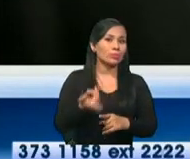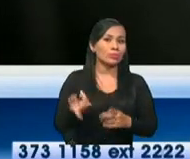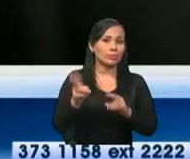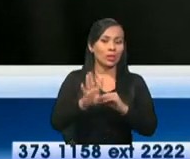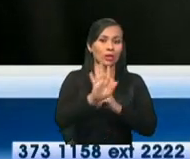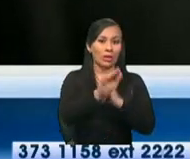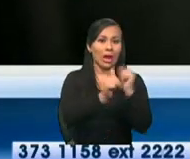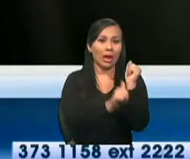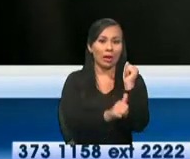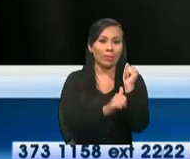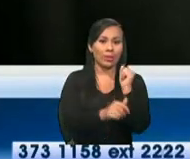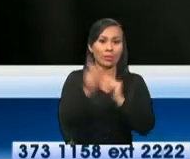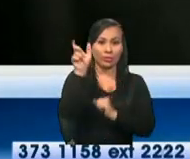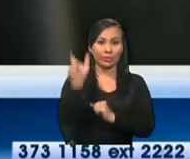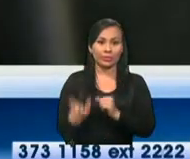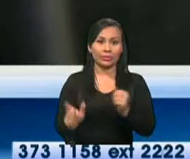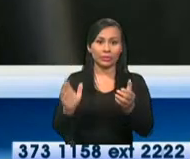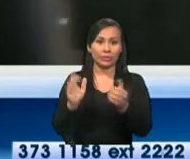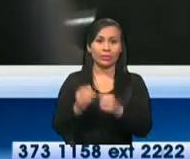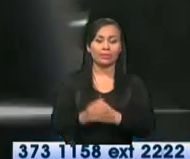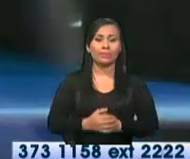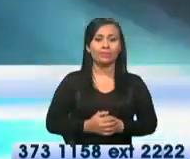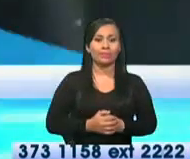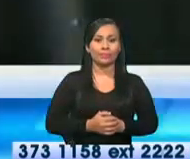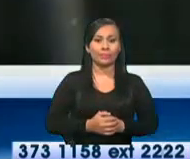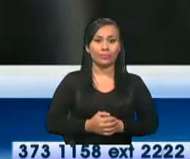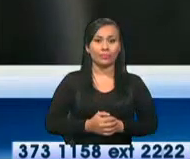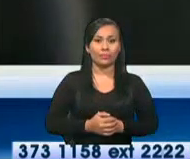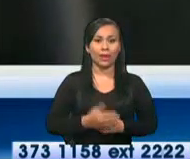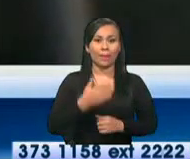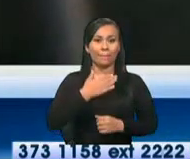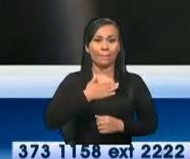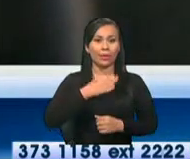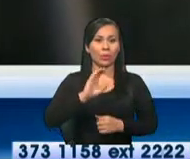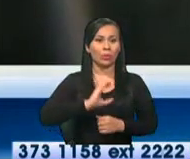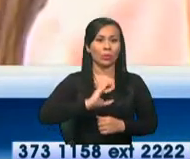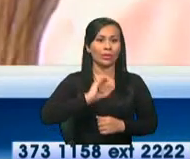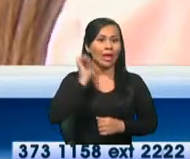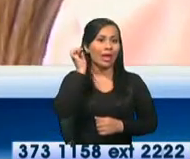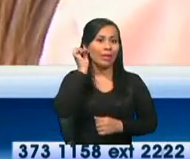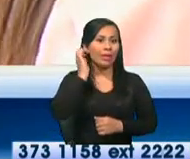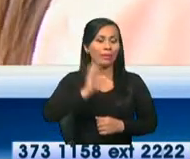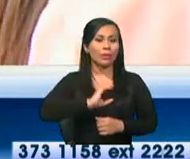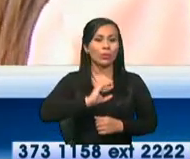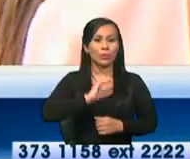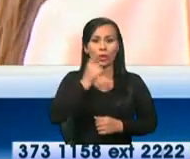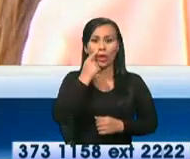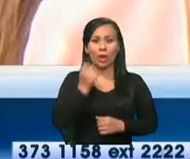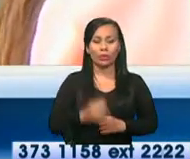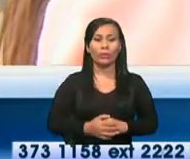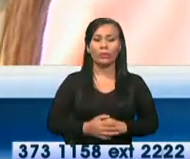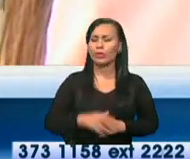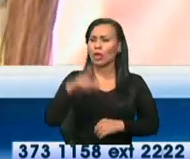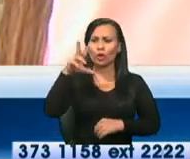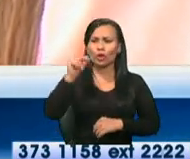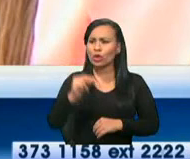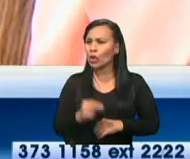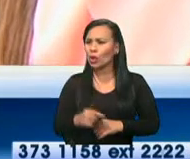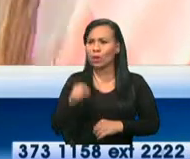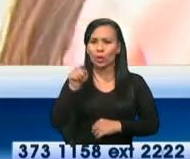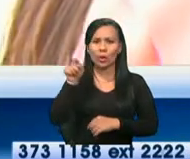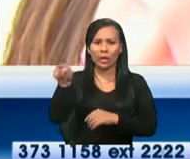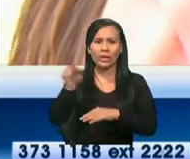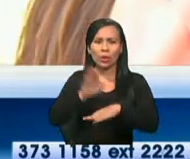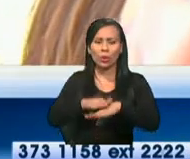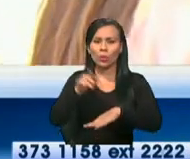hermano del procesado defiende su inocencia. Mi cuñada y mi hermano son inocentes, señora, porque hay testigos que estaban diciendo que la pelea la comenzó la chica.